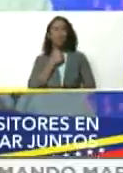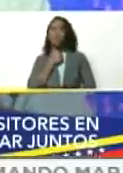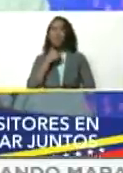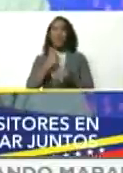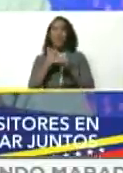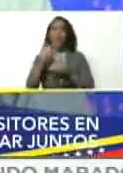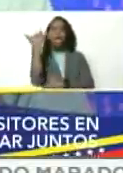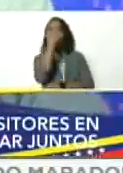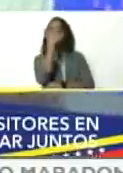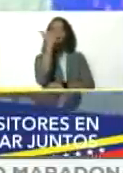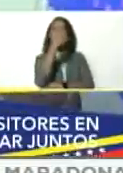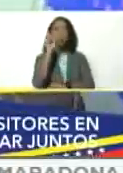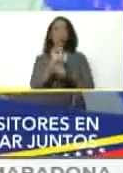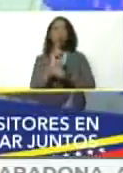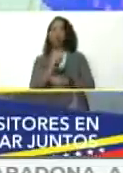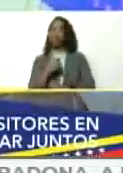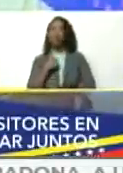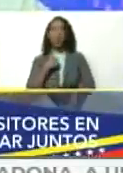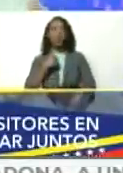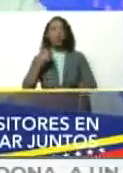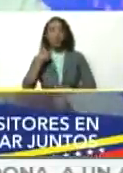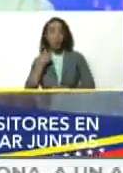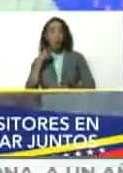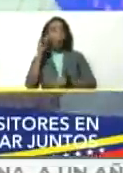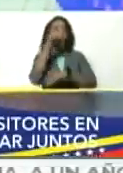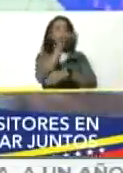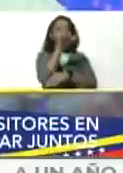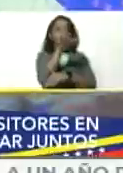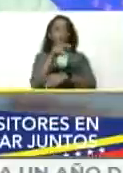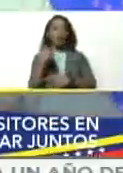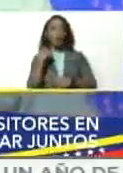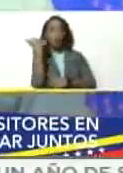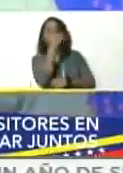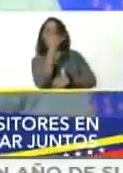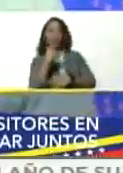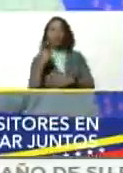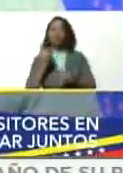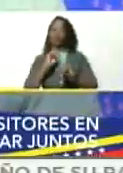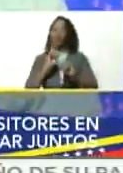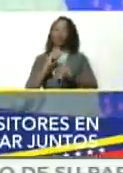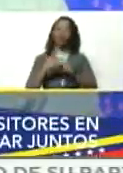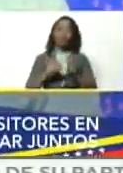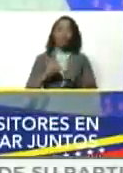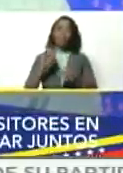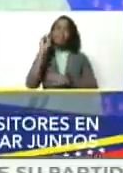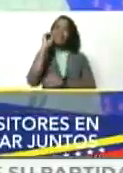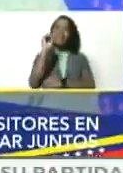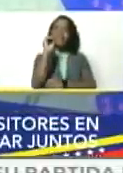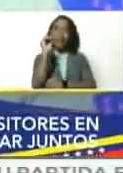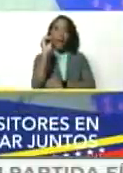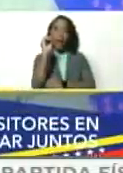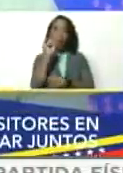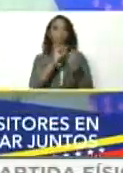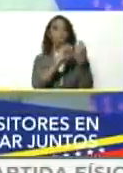mareo. Yo te mareo, tú me mareas, nos mareamos los dos y no hacemos nada, no. Cero diálogo del mareo.